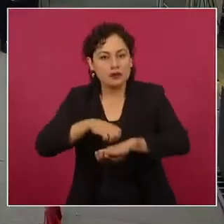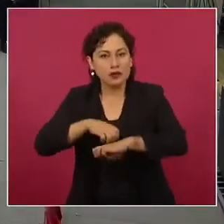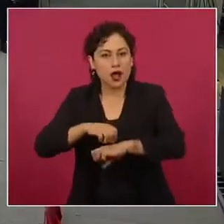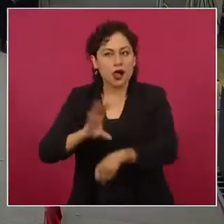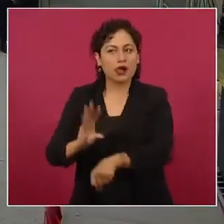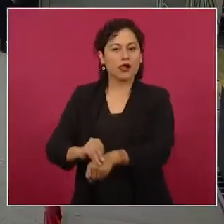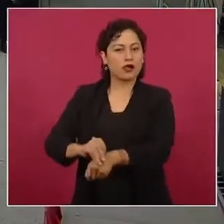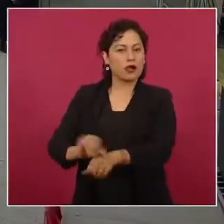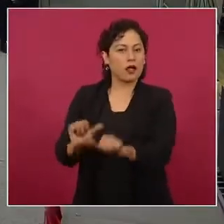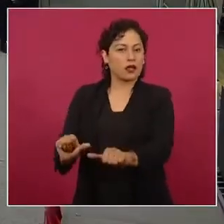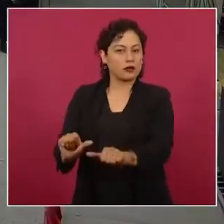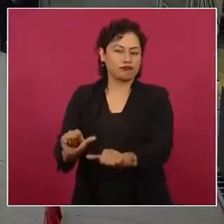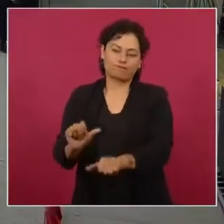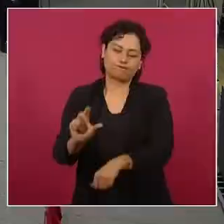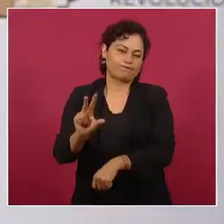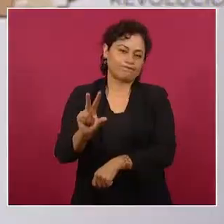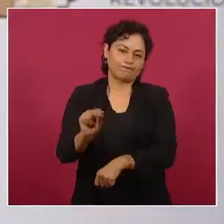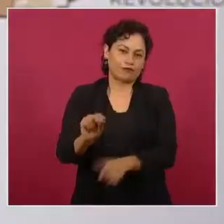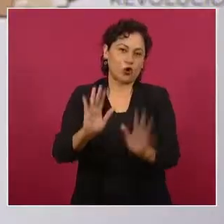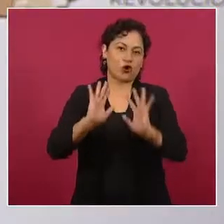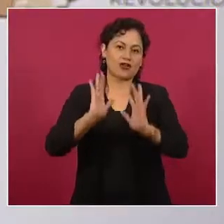que representan,